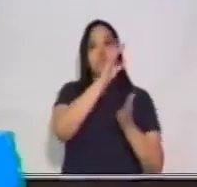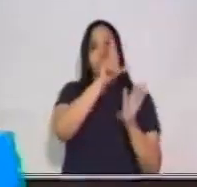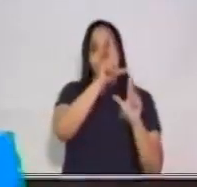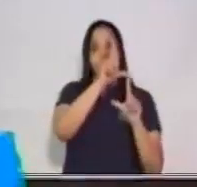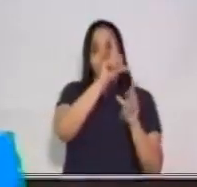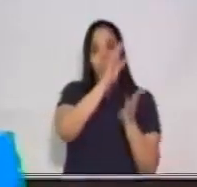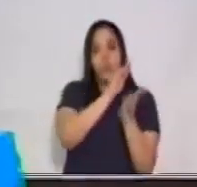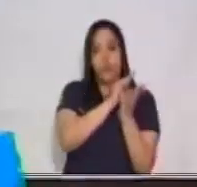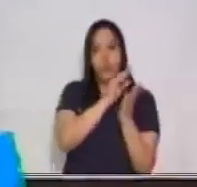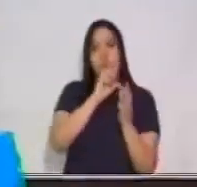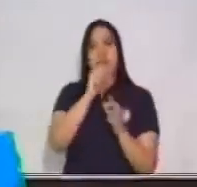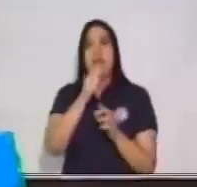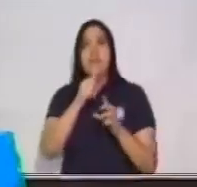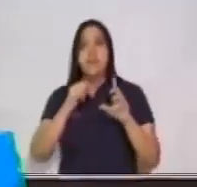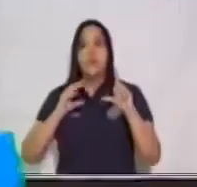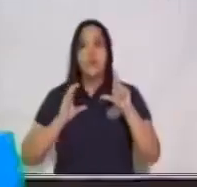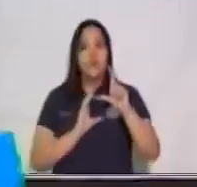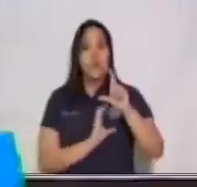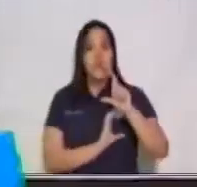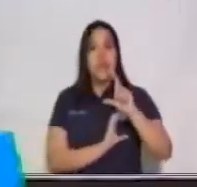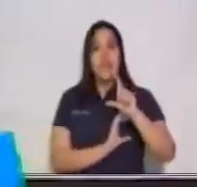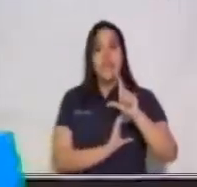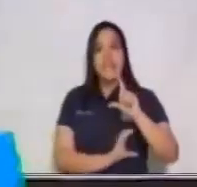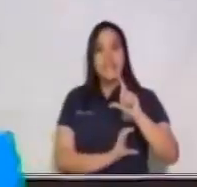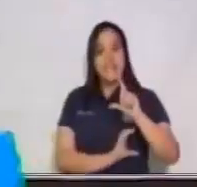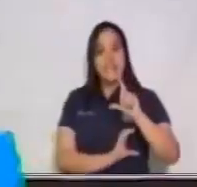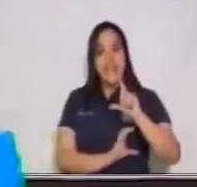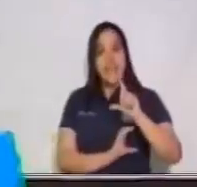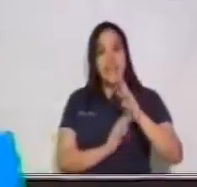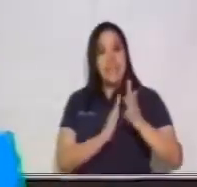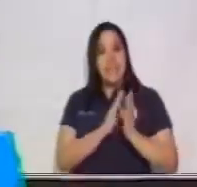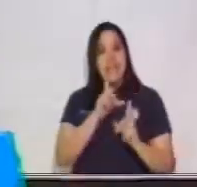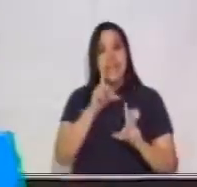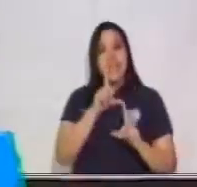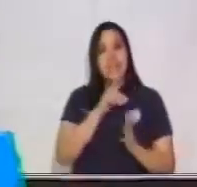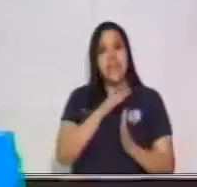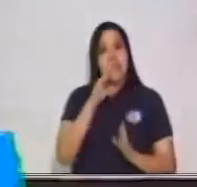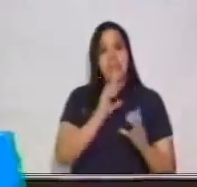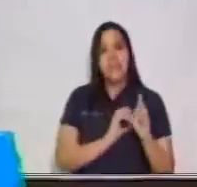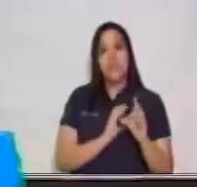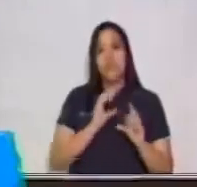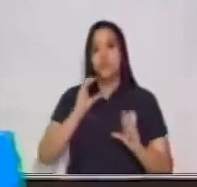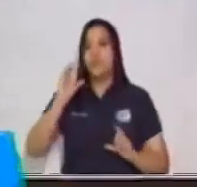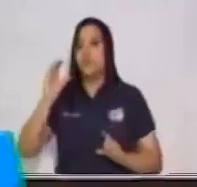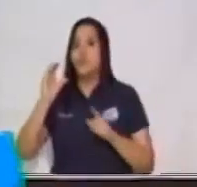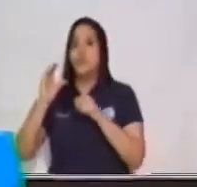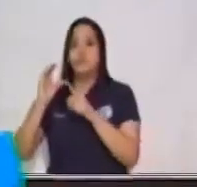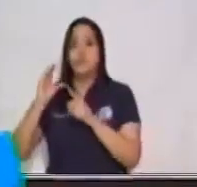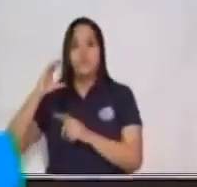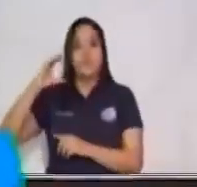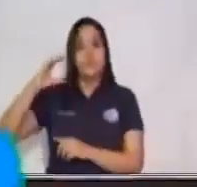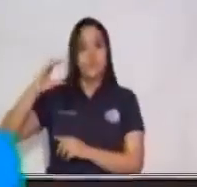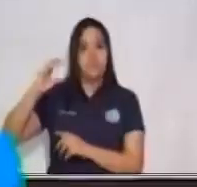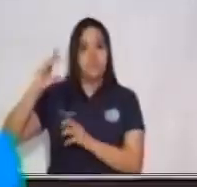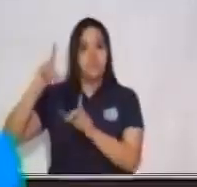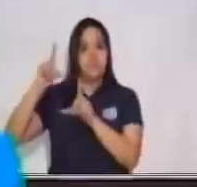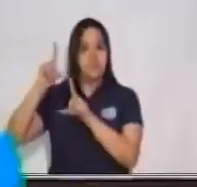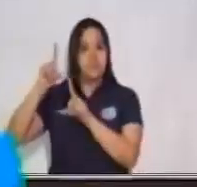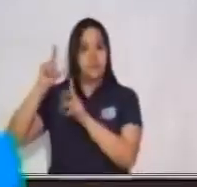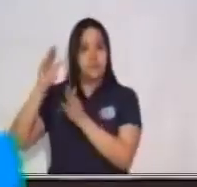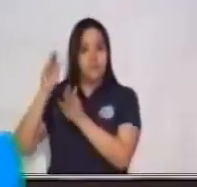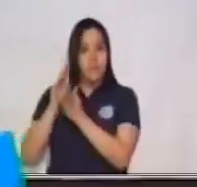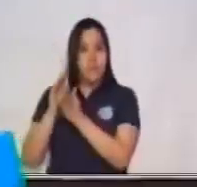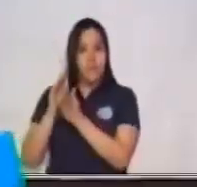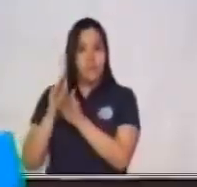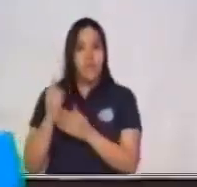y lado C en minúscula frente al vértice. Y también vamos a tener en